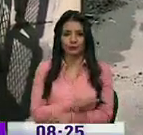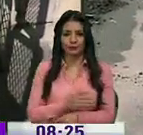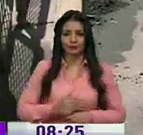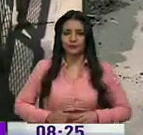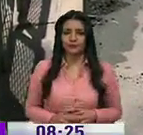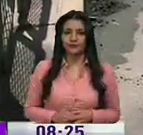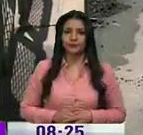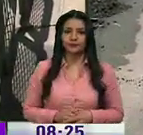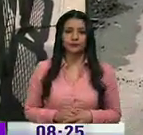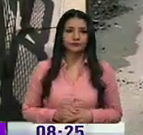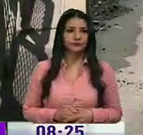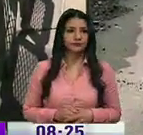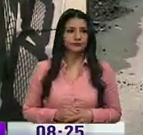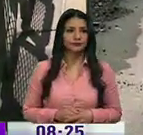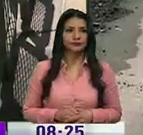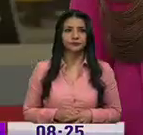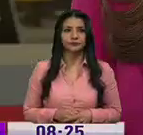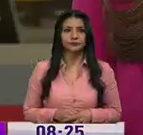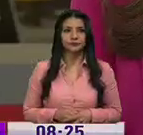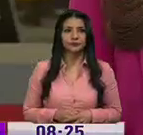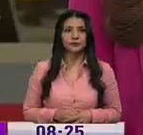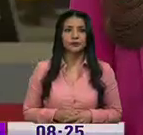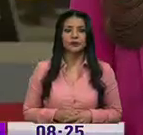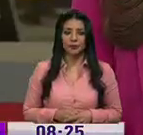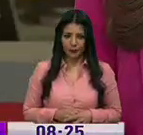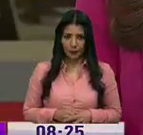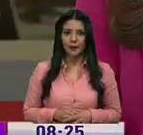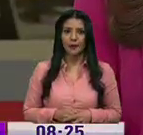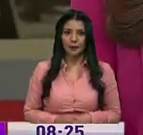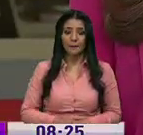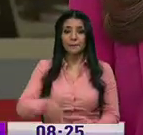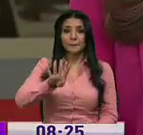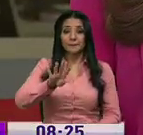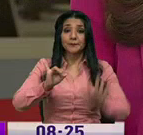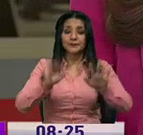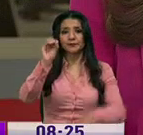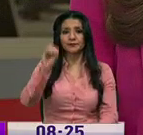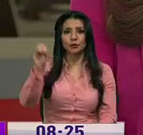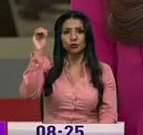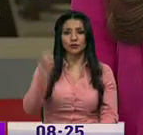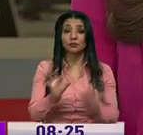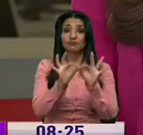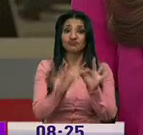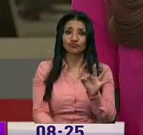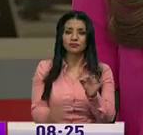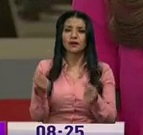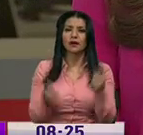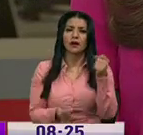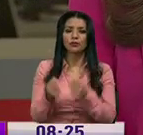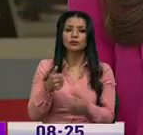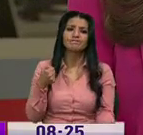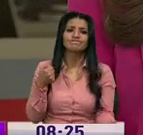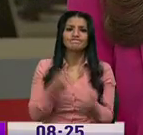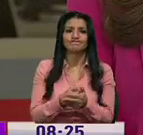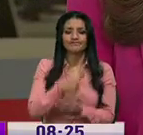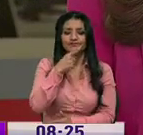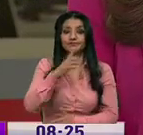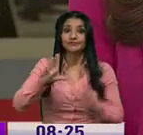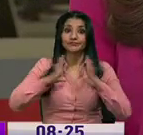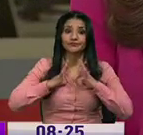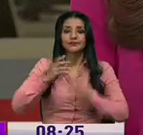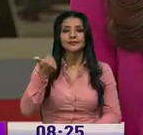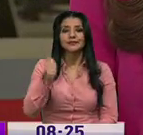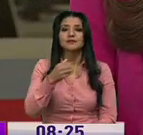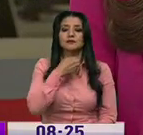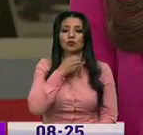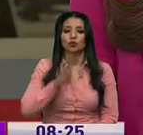informó Adriana Rojas. Y en un 46% se redujeron los accidentes de tránsito durante el feriado del 10 de agosto en